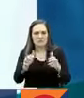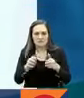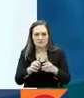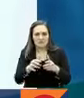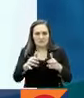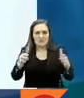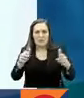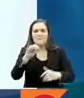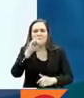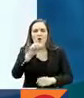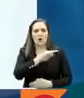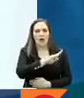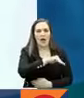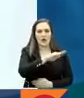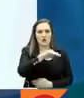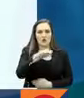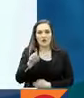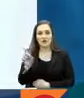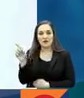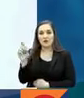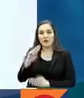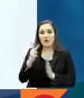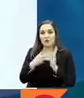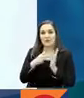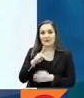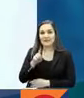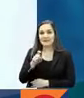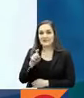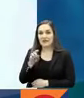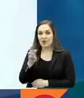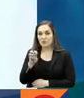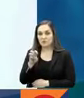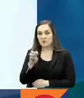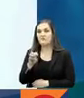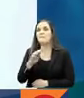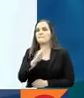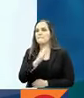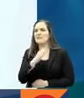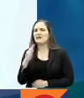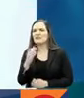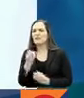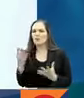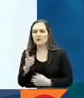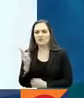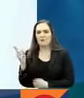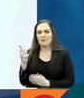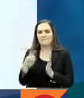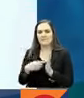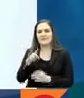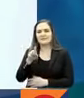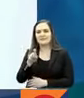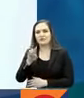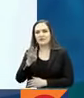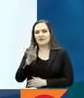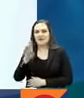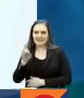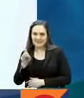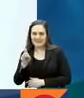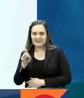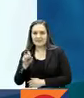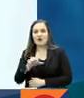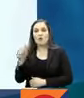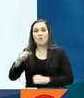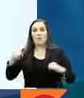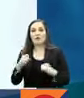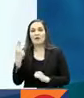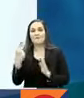contagios fueron Antioquia, con 2.668, Barranquilla, con 1.696 y Bogotá, con